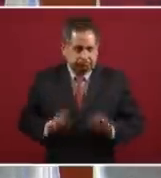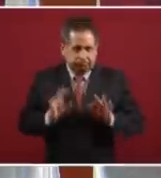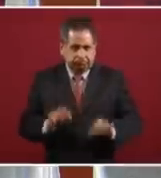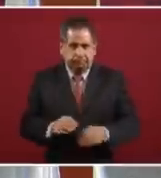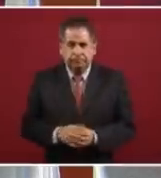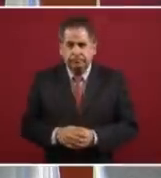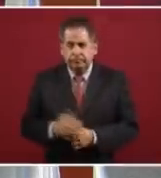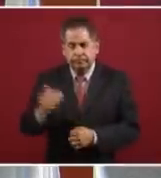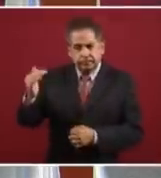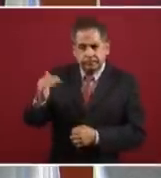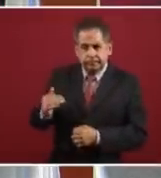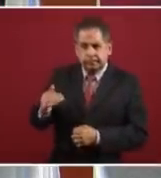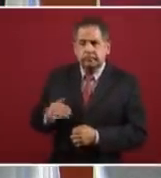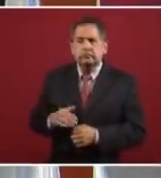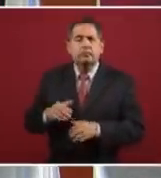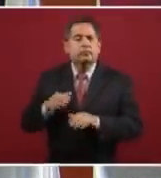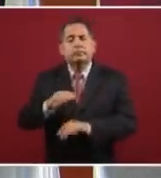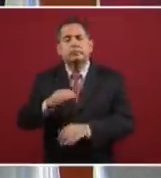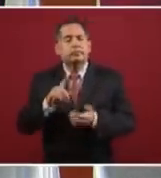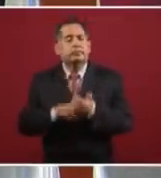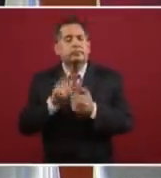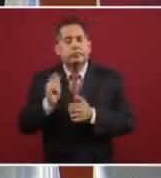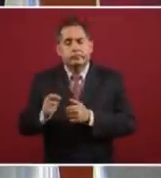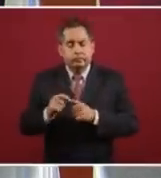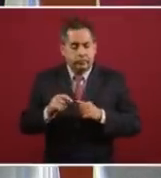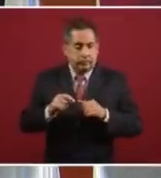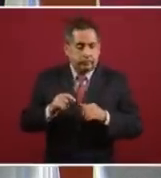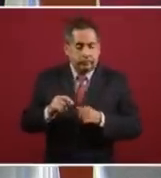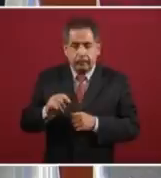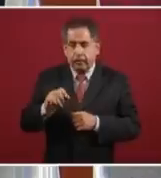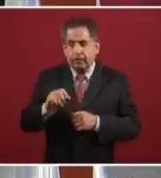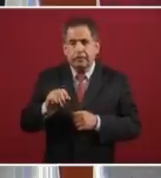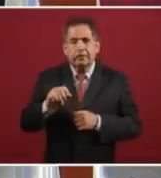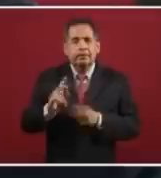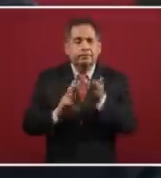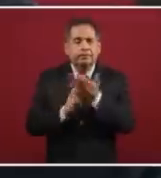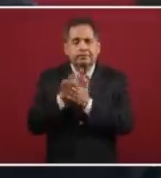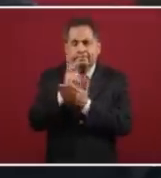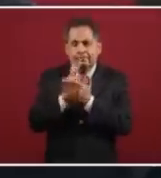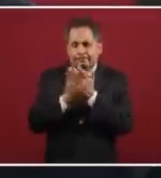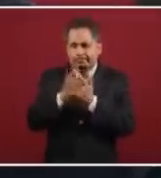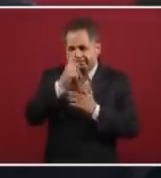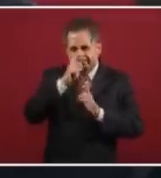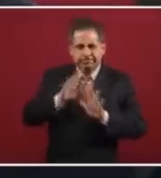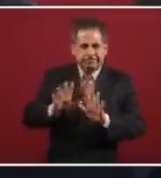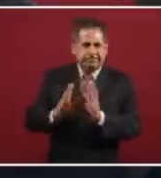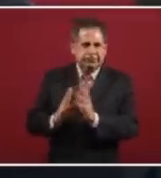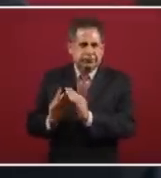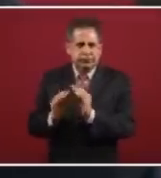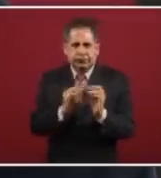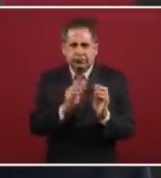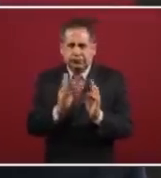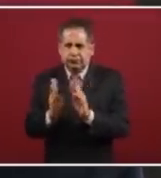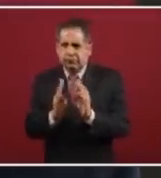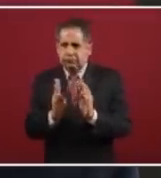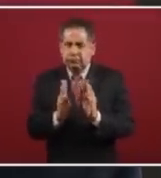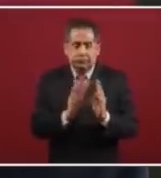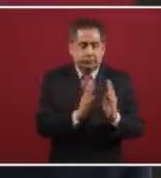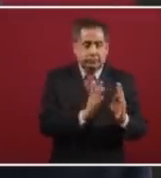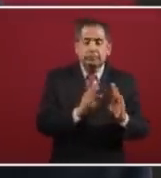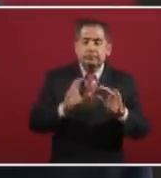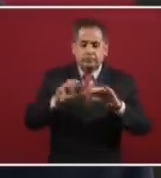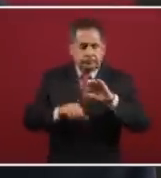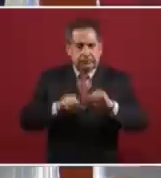por favor, la que sigue, con respecto a la operación del Sargazo, esa es una operación que ha tenido un éxito